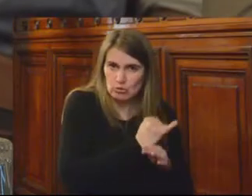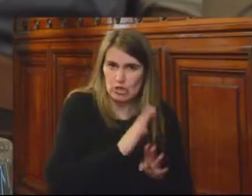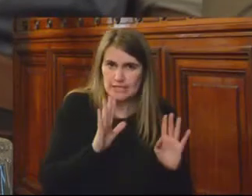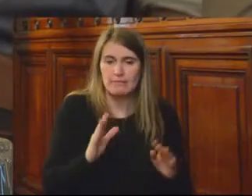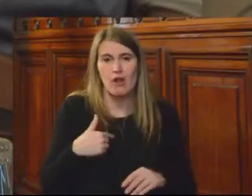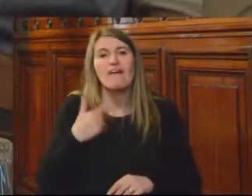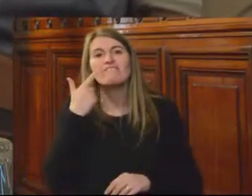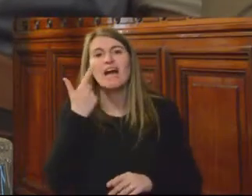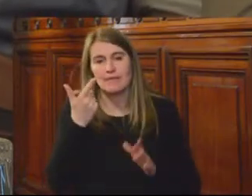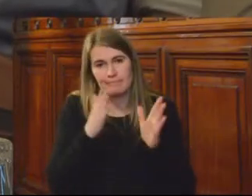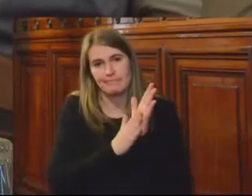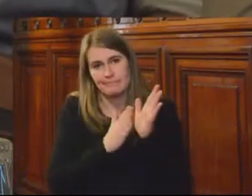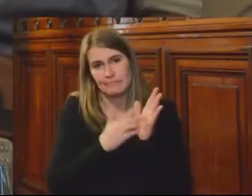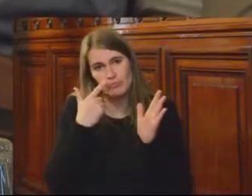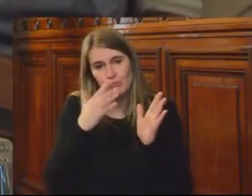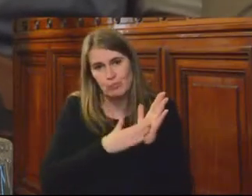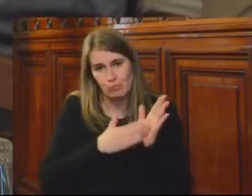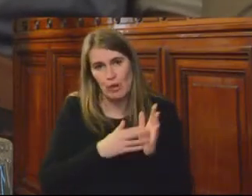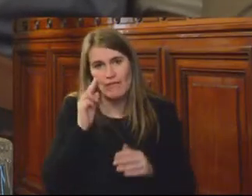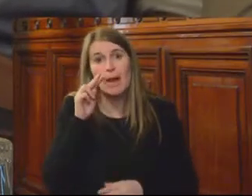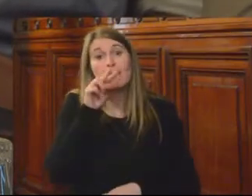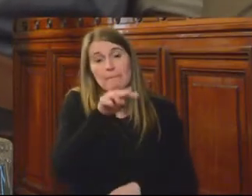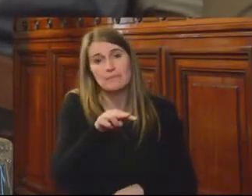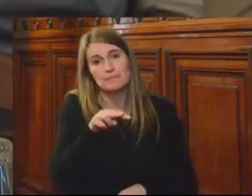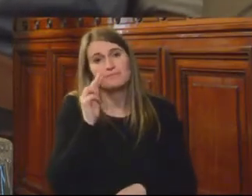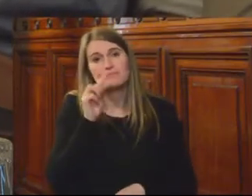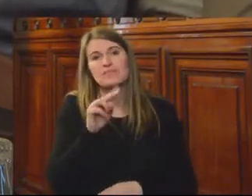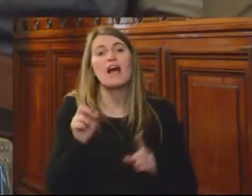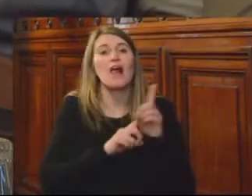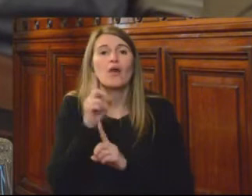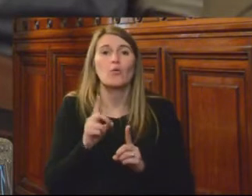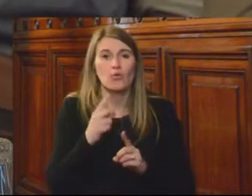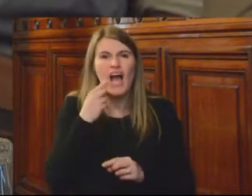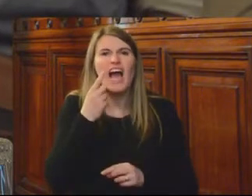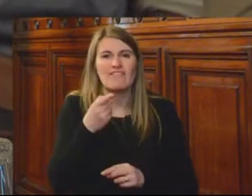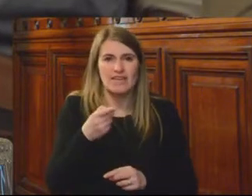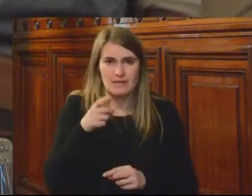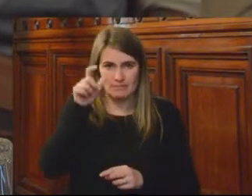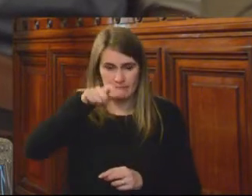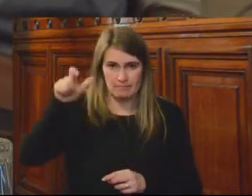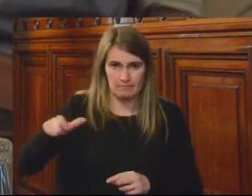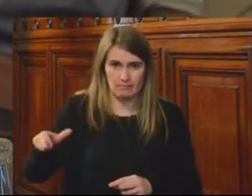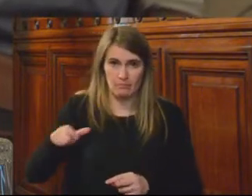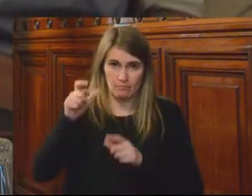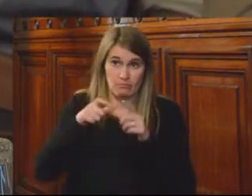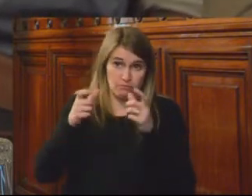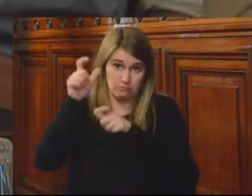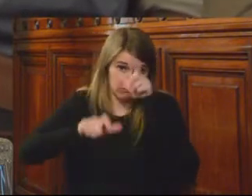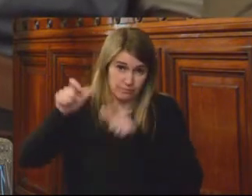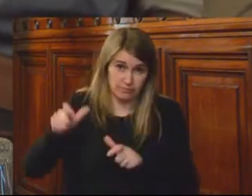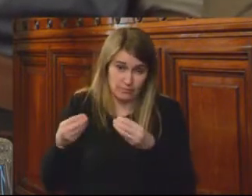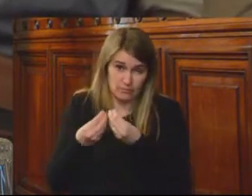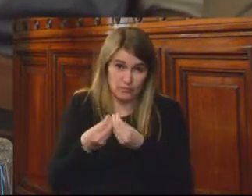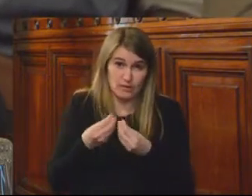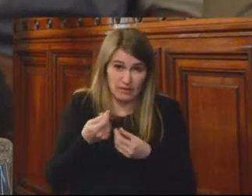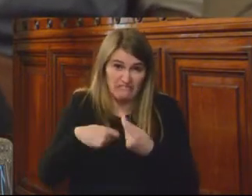invito a que revisemos, por ejemplo, algunos de los mercados populares de Venezuela, como vemos que lamentablemente se